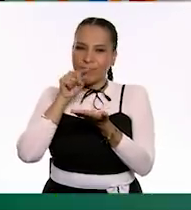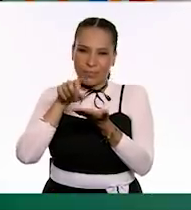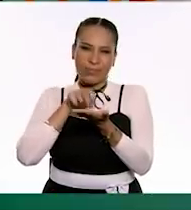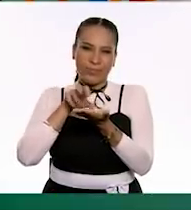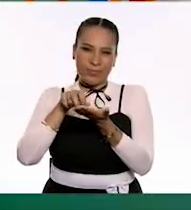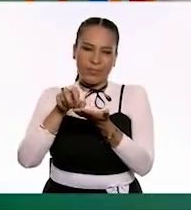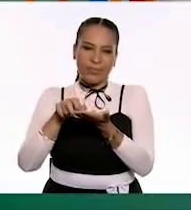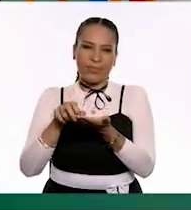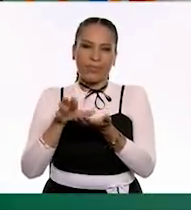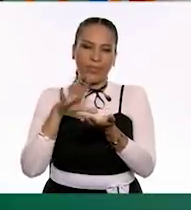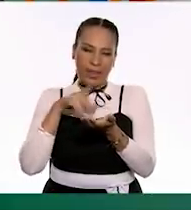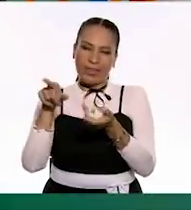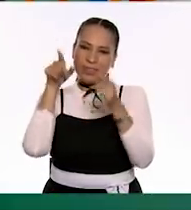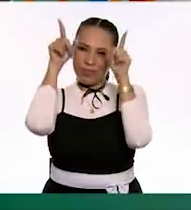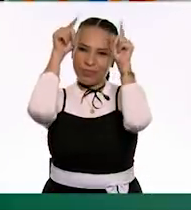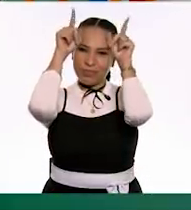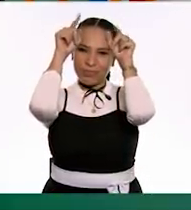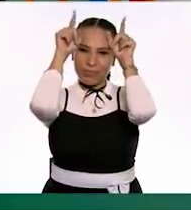Con sus antenitas.